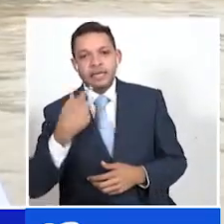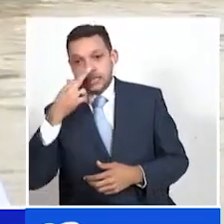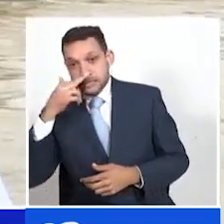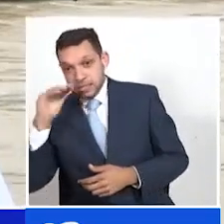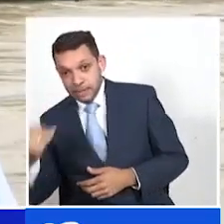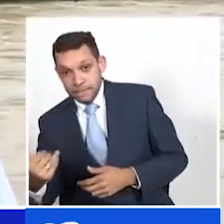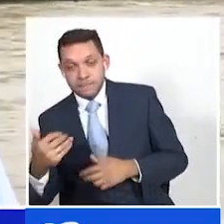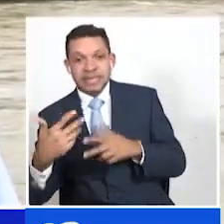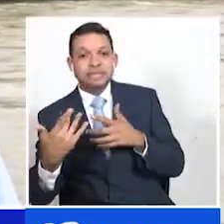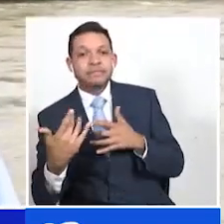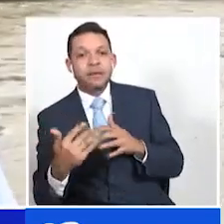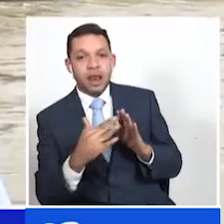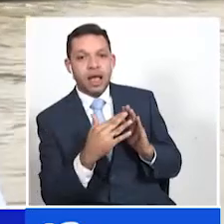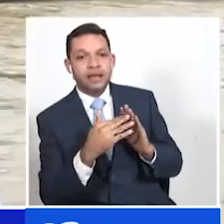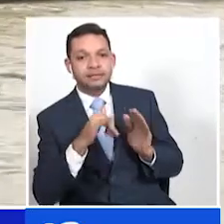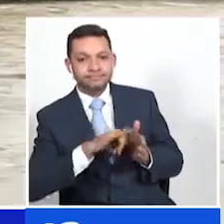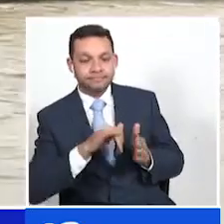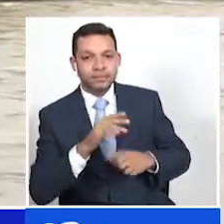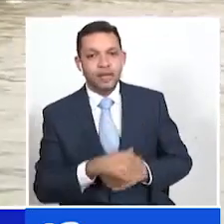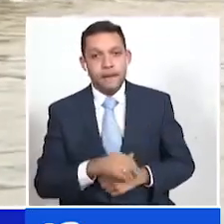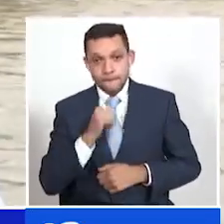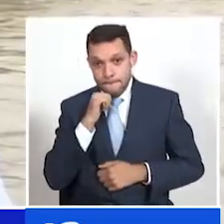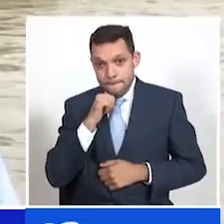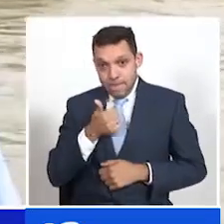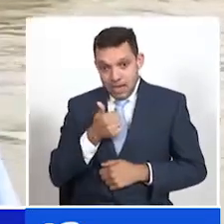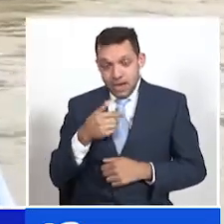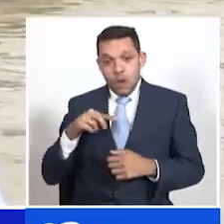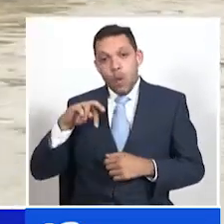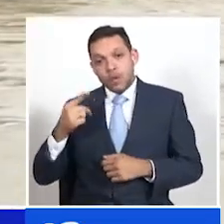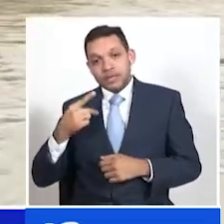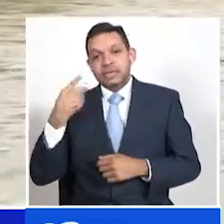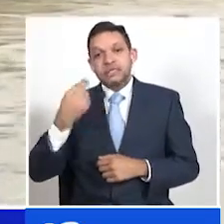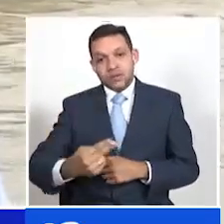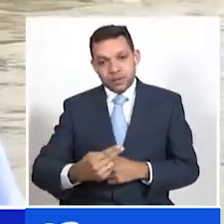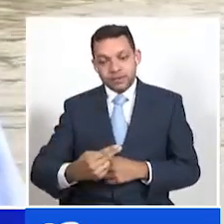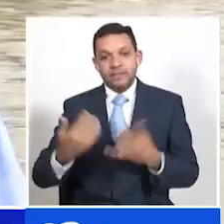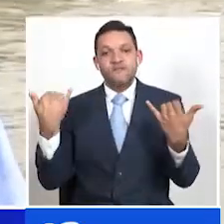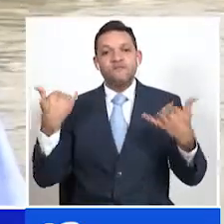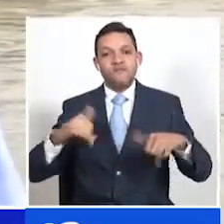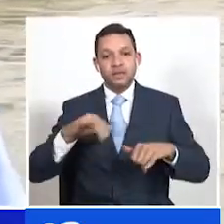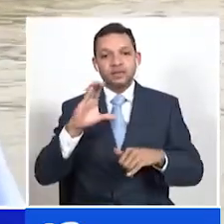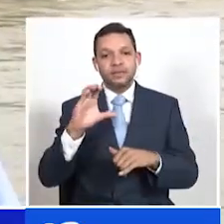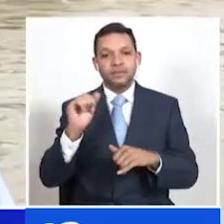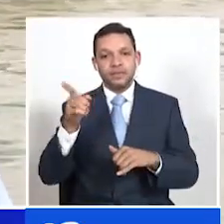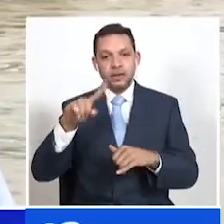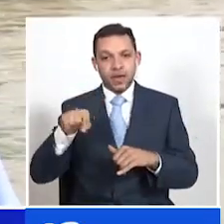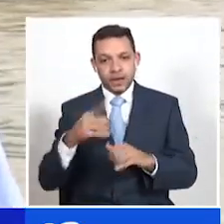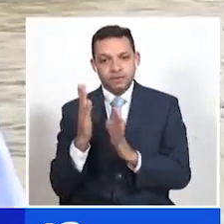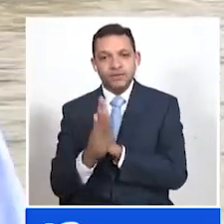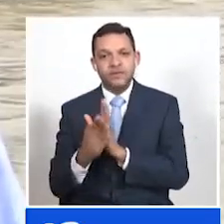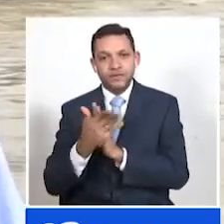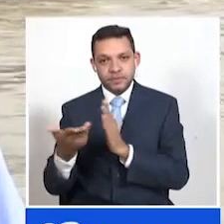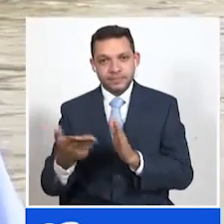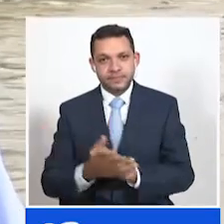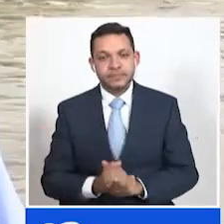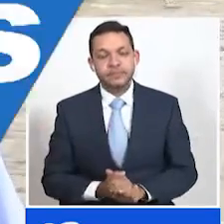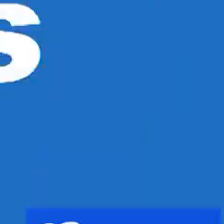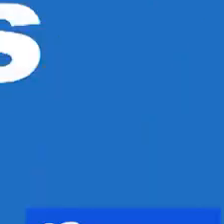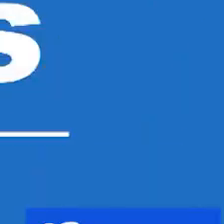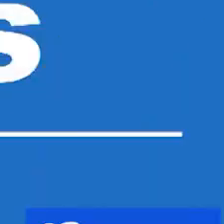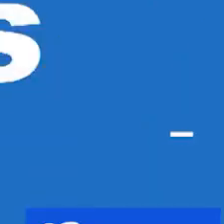casa. Mañana empezaremos otra historia. Yo soy Carlos Aguirre, reportando desde el lugar de la noticia.